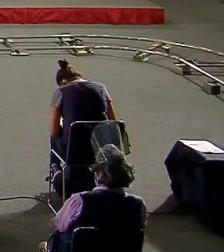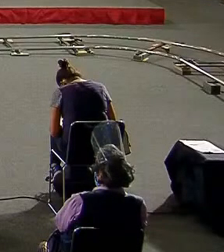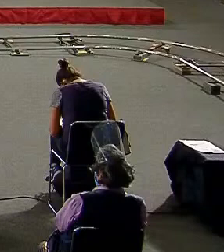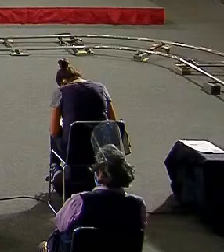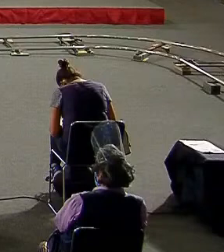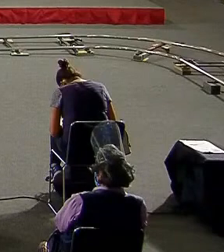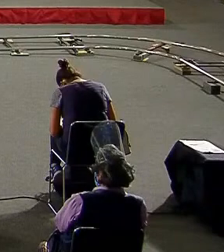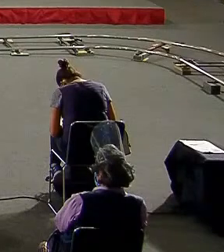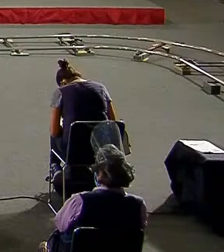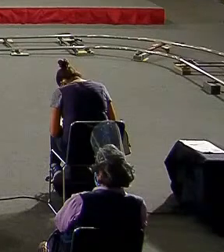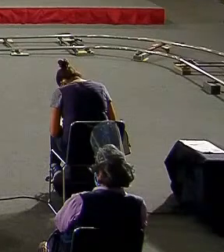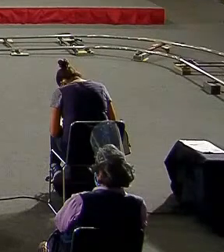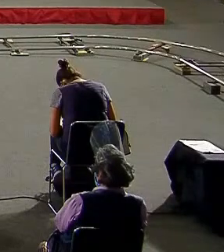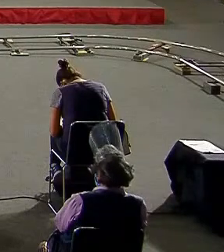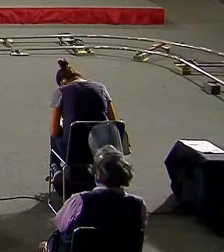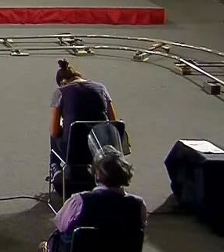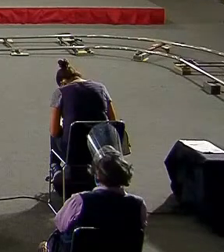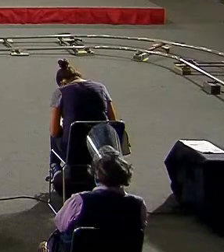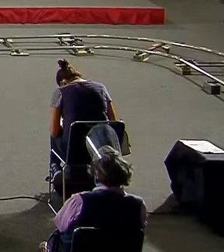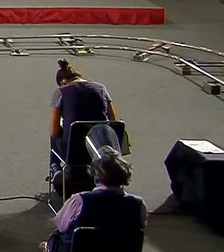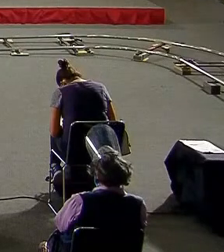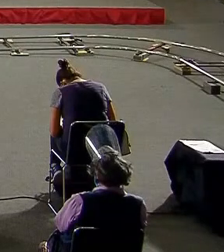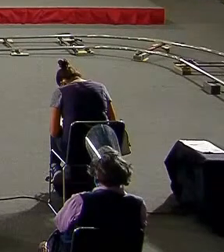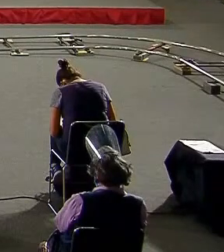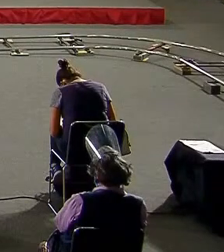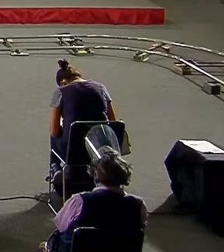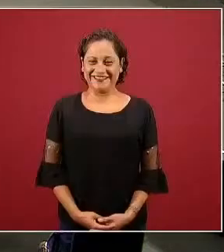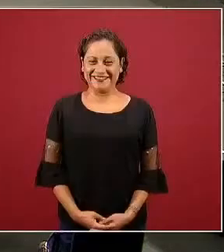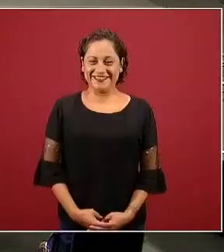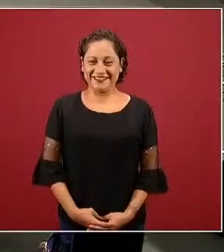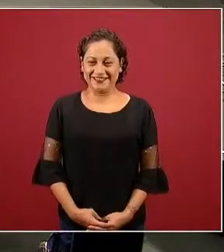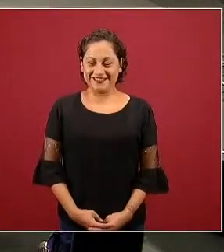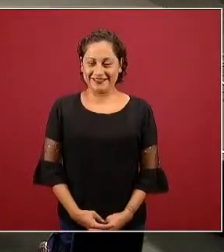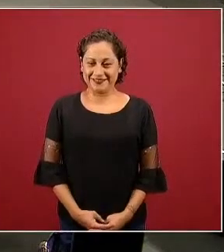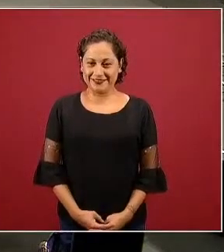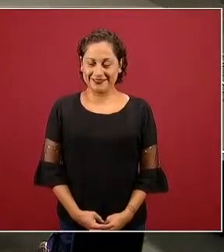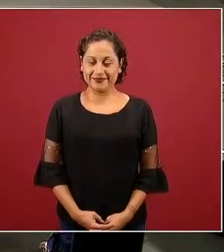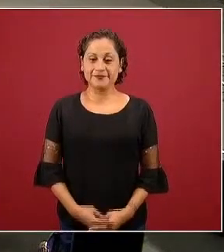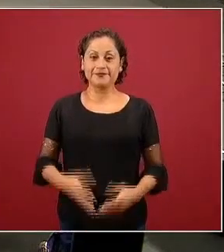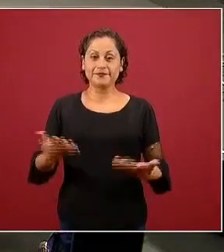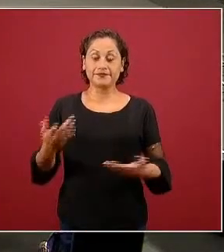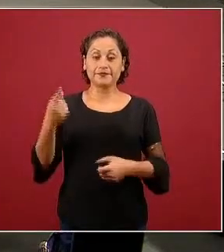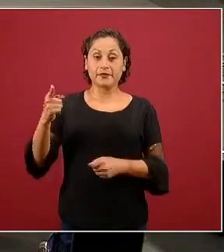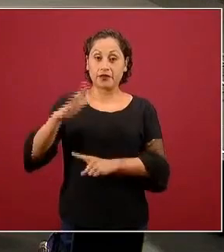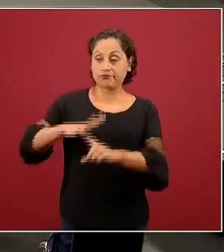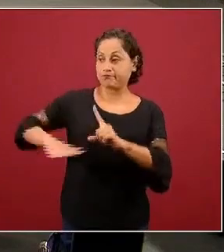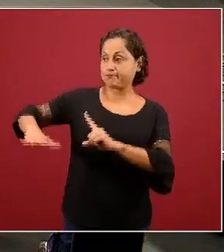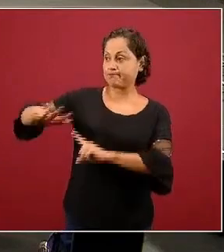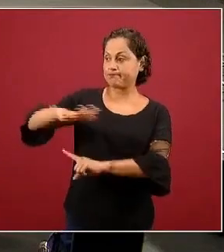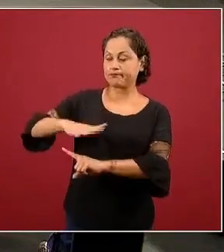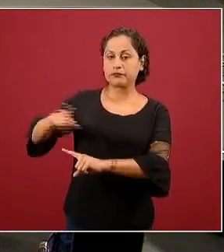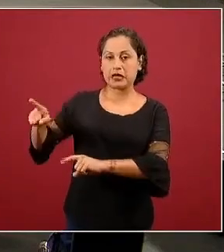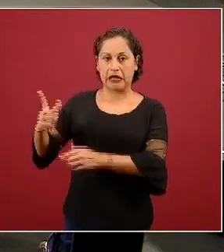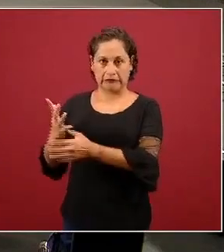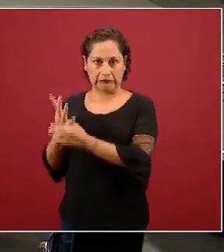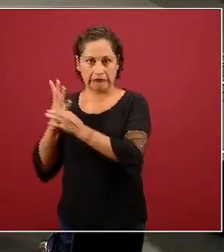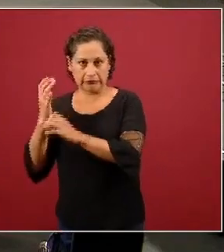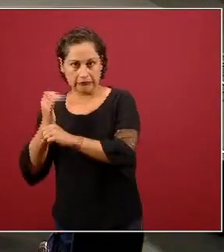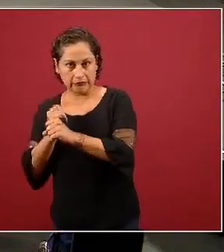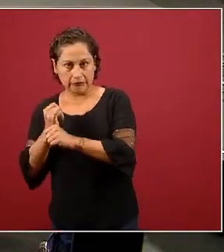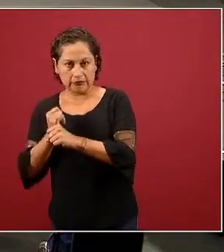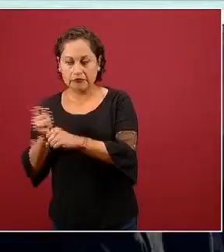y factores ambientales. Y de lo que habla esta teoría de gen-ambiente es que